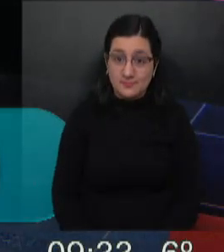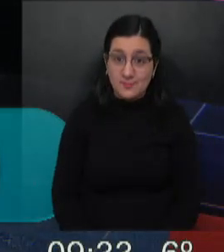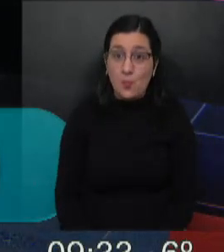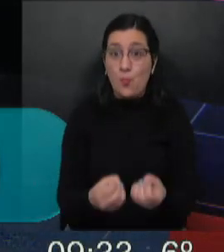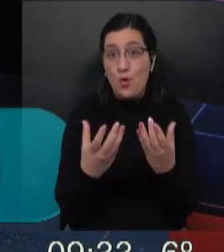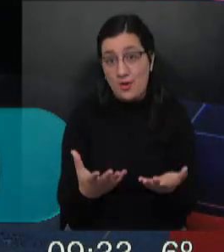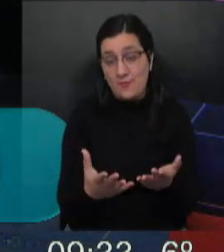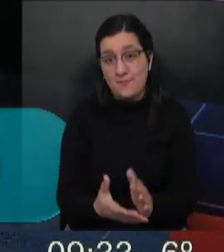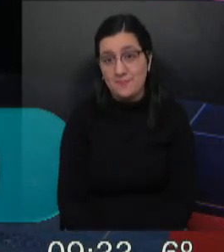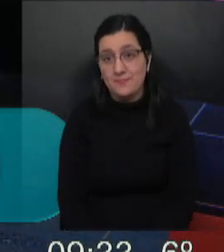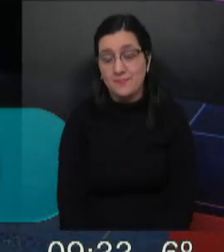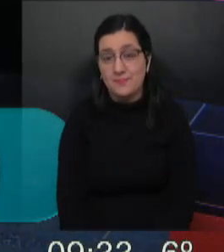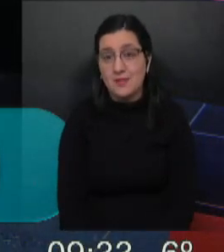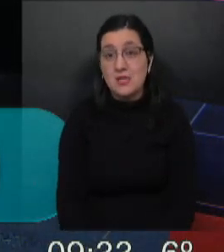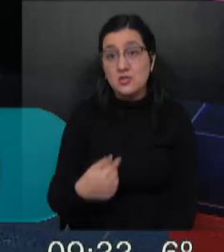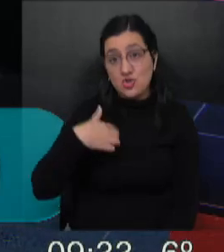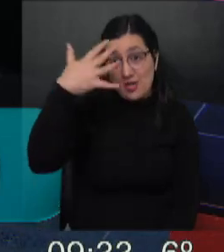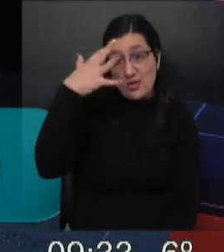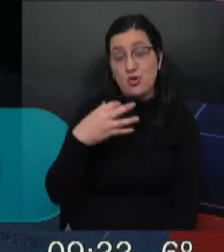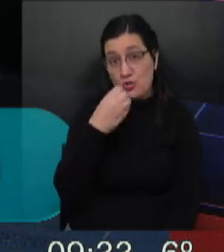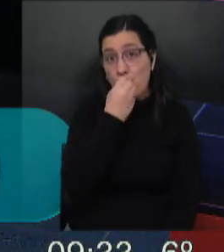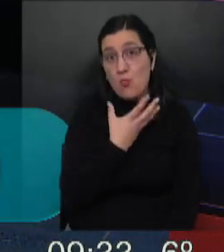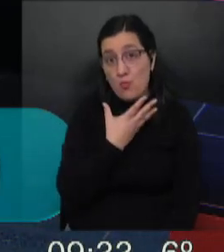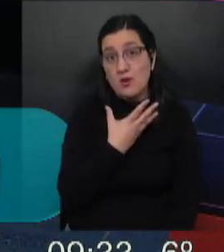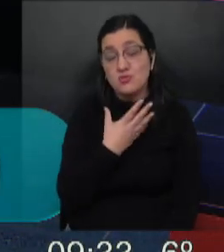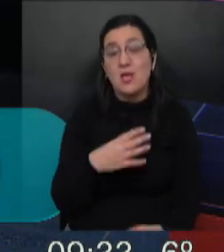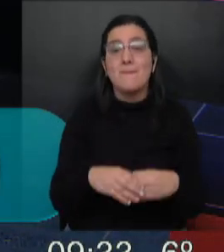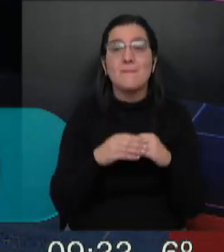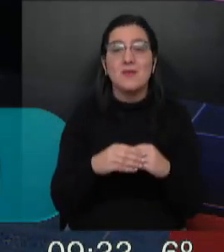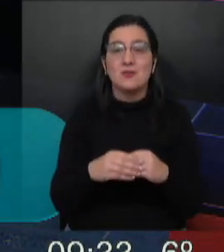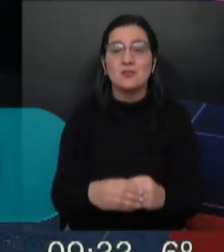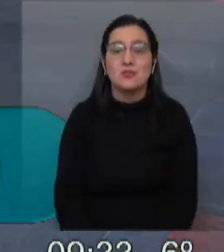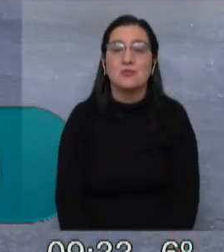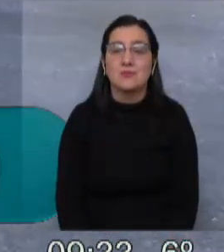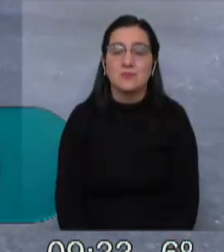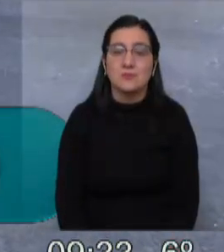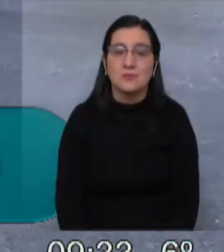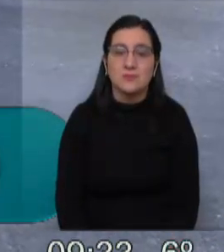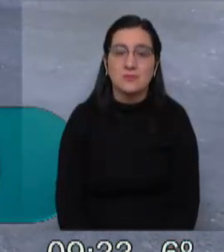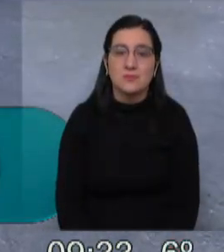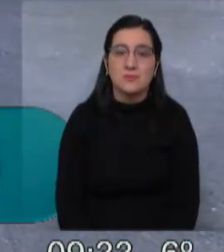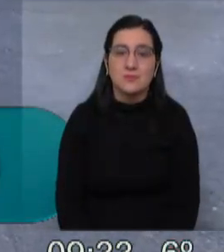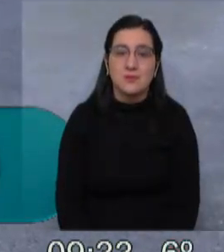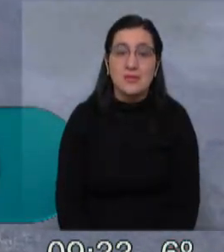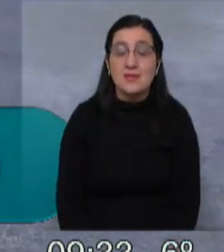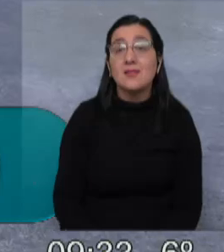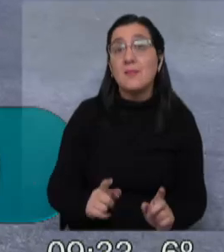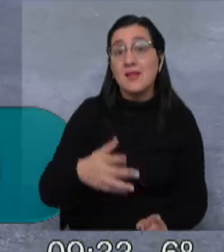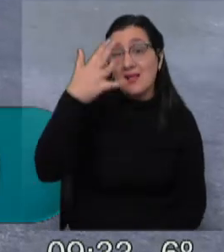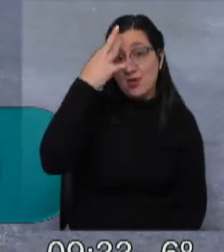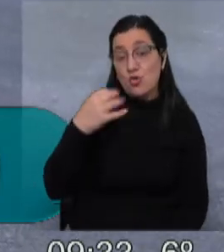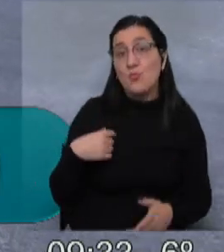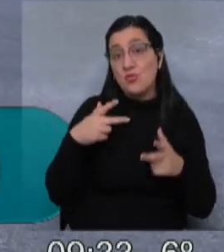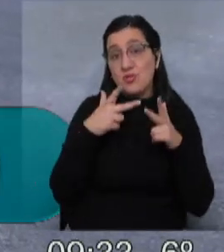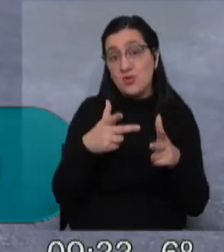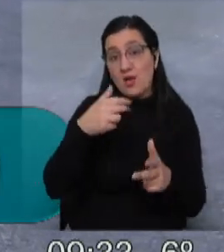Bueno, a ver, creo que tengo muy buenos amigos, Marcelo. Creo que tengo muy buenos amigos. Y creo, a ver, como dijo el